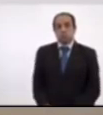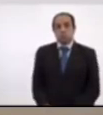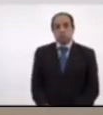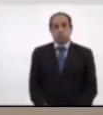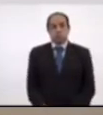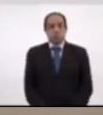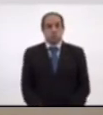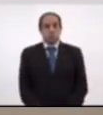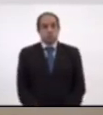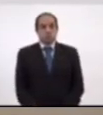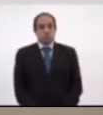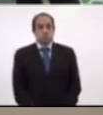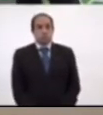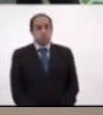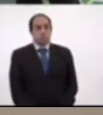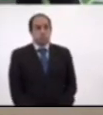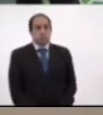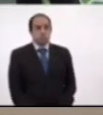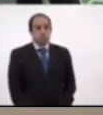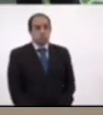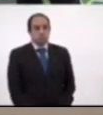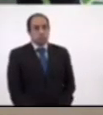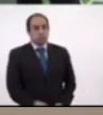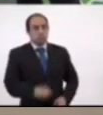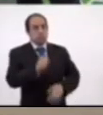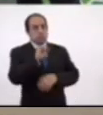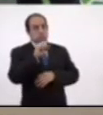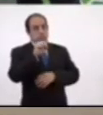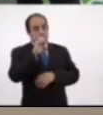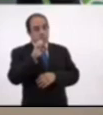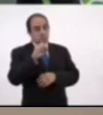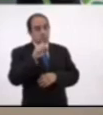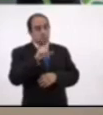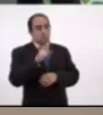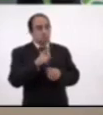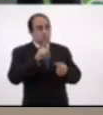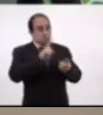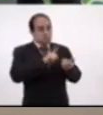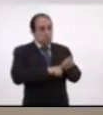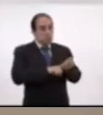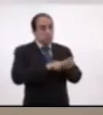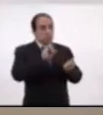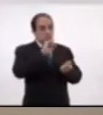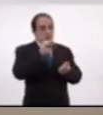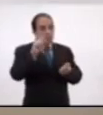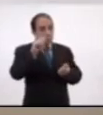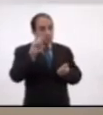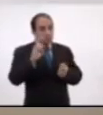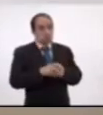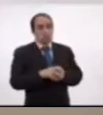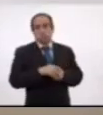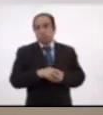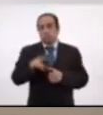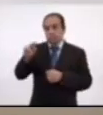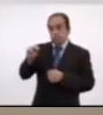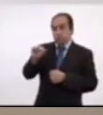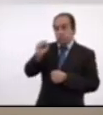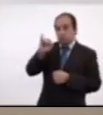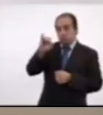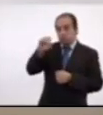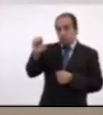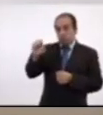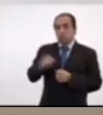difundir. ¿En los del CINSAE también se incluyen los del ISSSTE? No, la CINSAE incluye